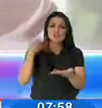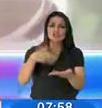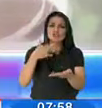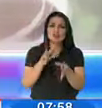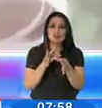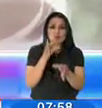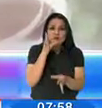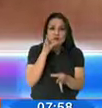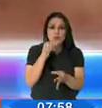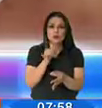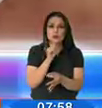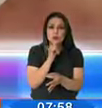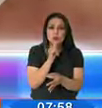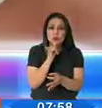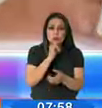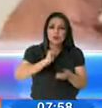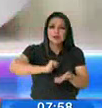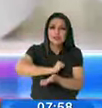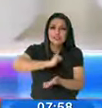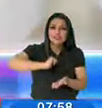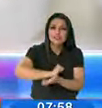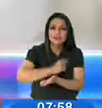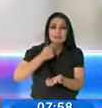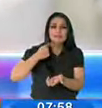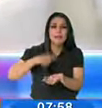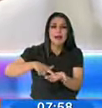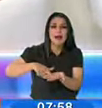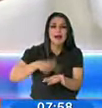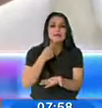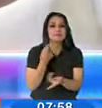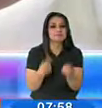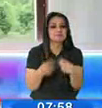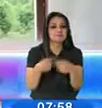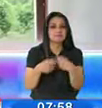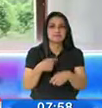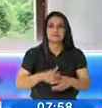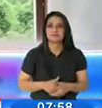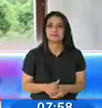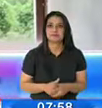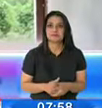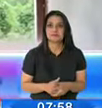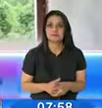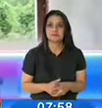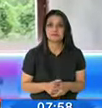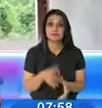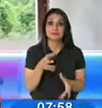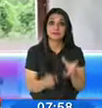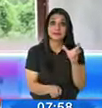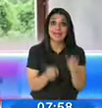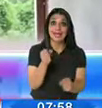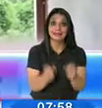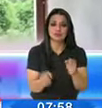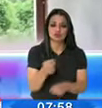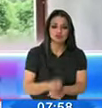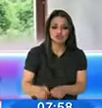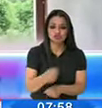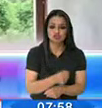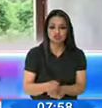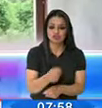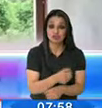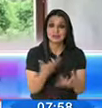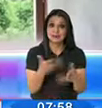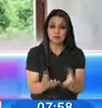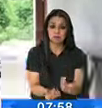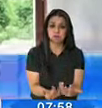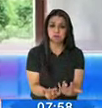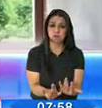bolos, el yogur, el queso y manjares que son comercializados. Cocinamos la leche de chivas, se enfríe y de ahí ya